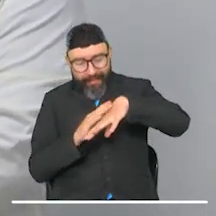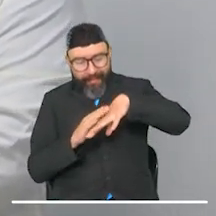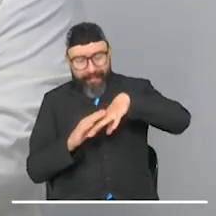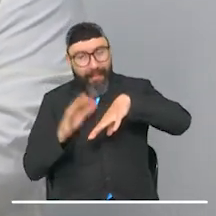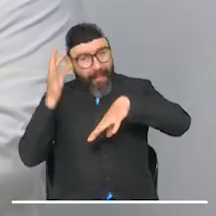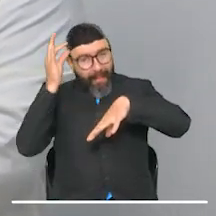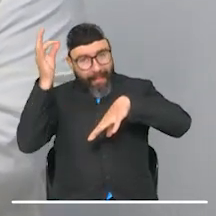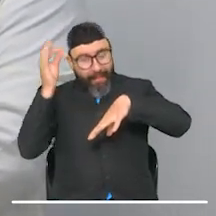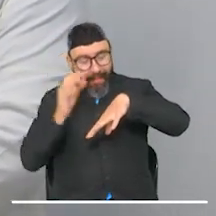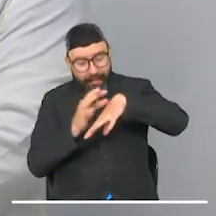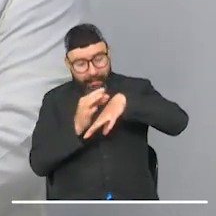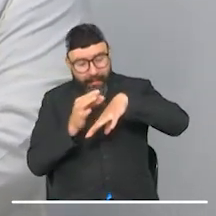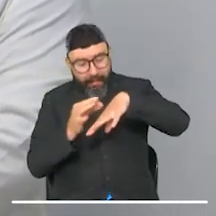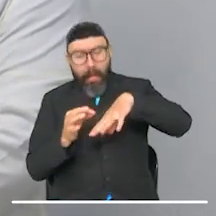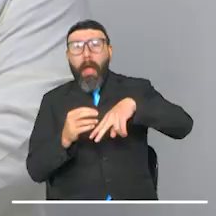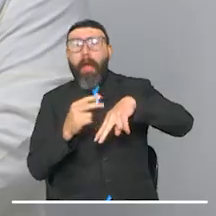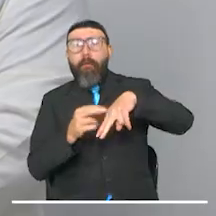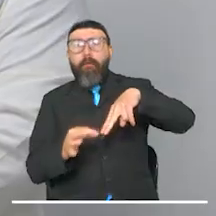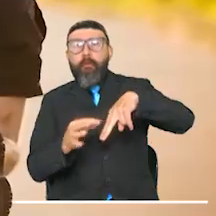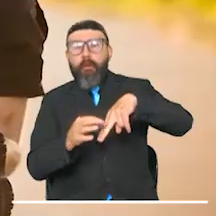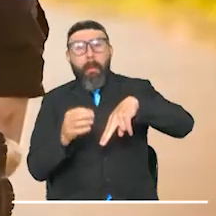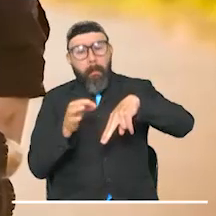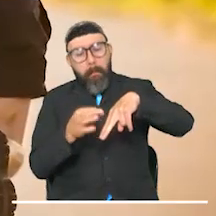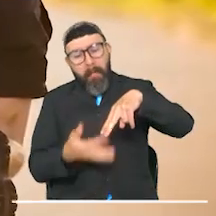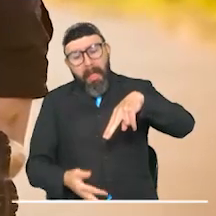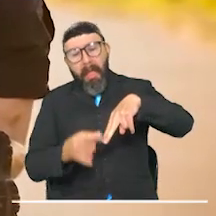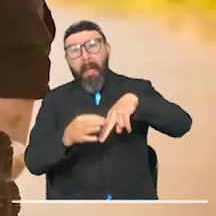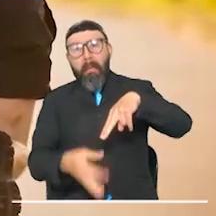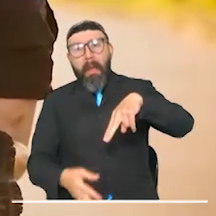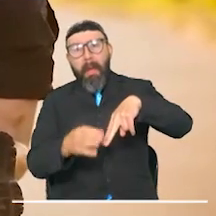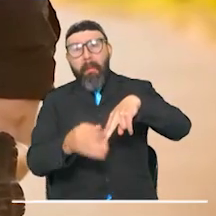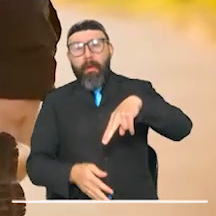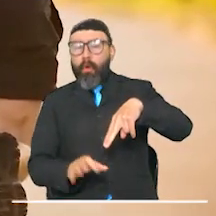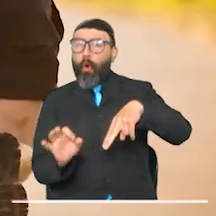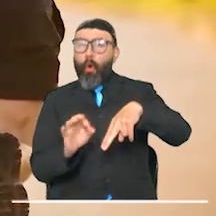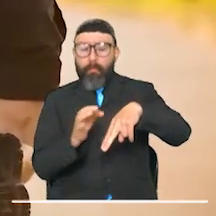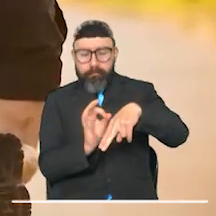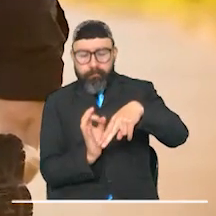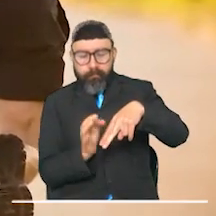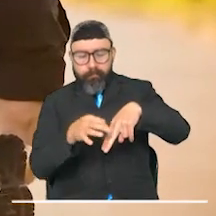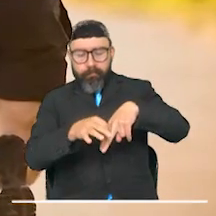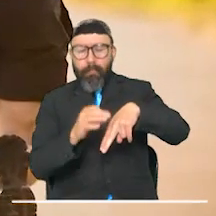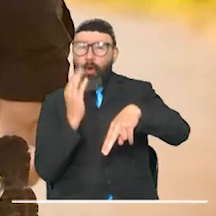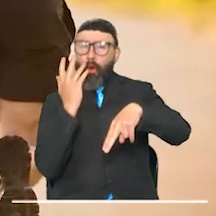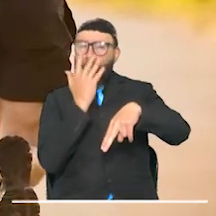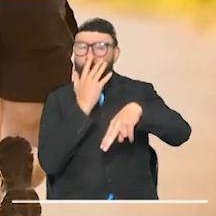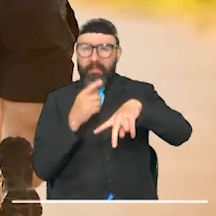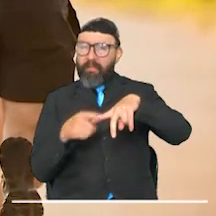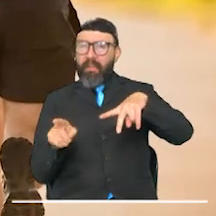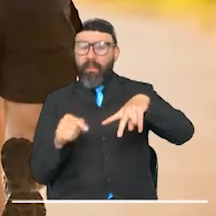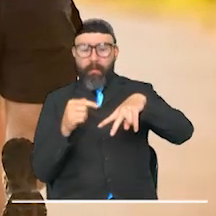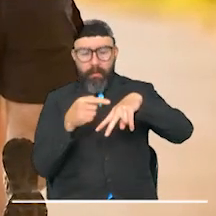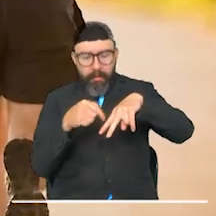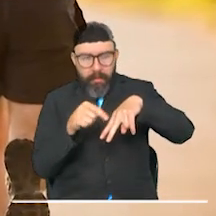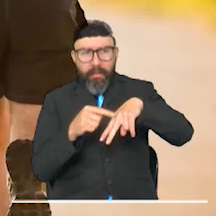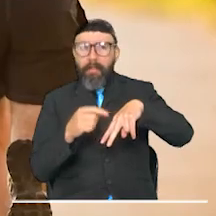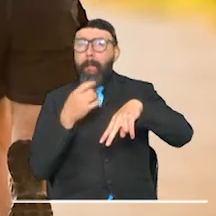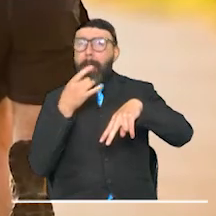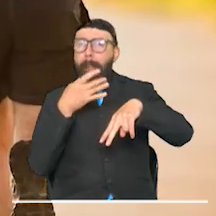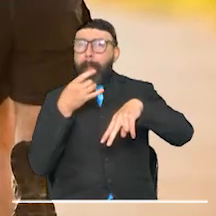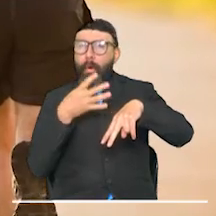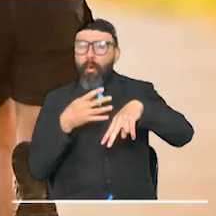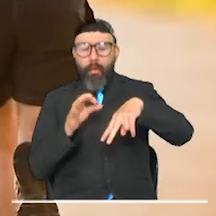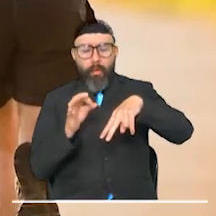empiezan a caer a ver cambios en la coloración entonces pueden haber aparición de morados por ejemplo